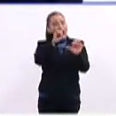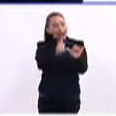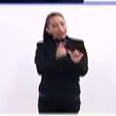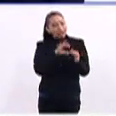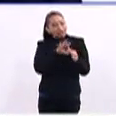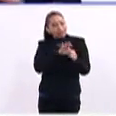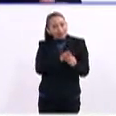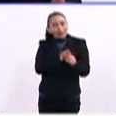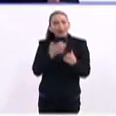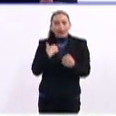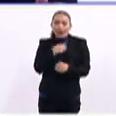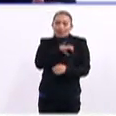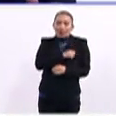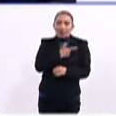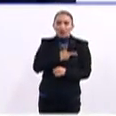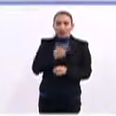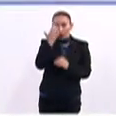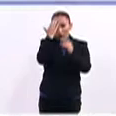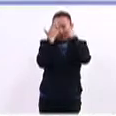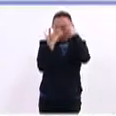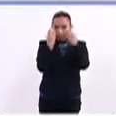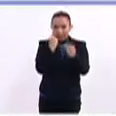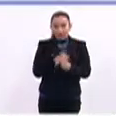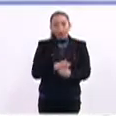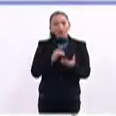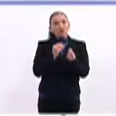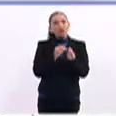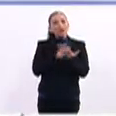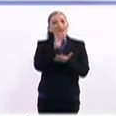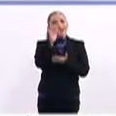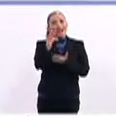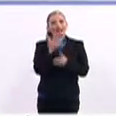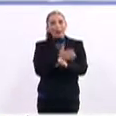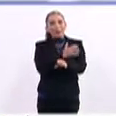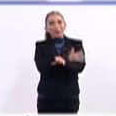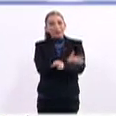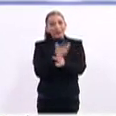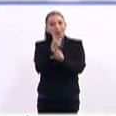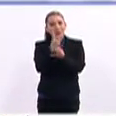y apasionado por el conocimiento. Le agradezco mucho su